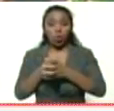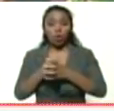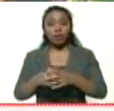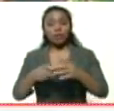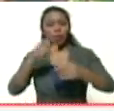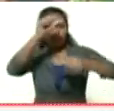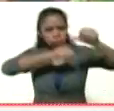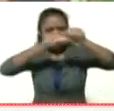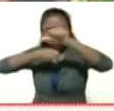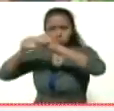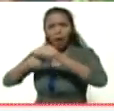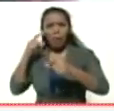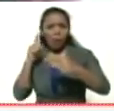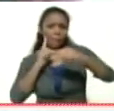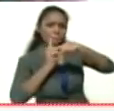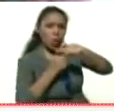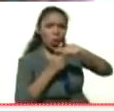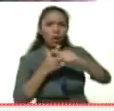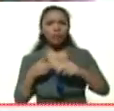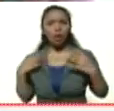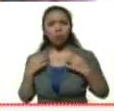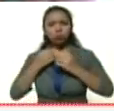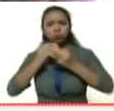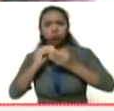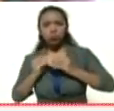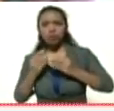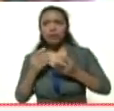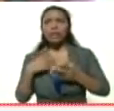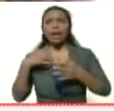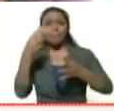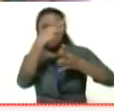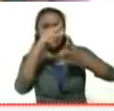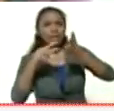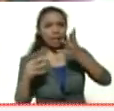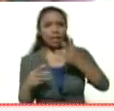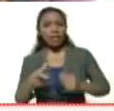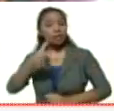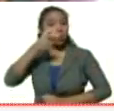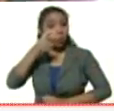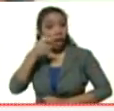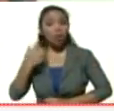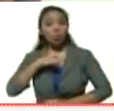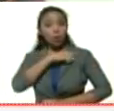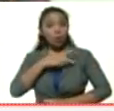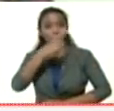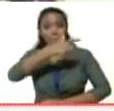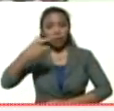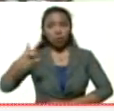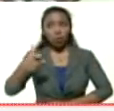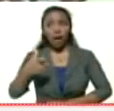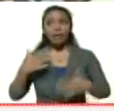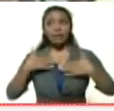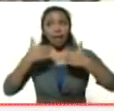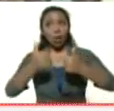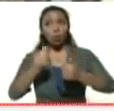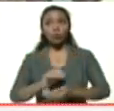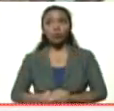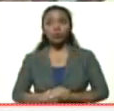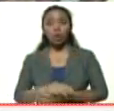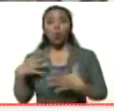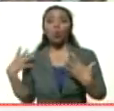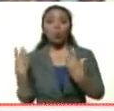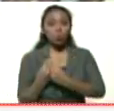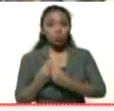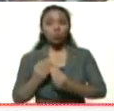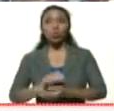para diagnóstico, de trajes y equipamiento de bioseguridad para nuestro personal sanitario,